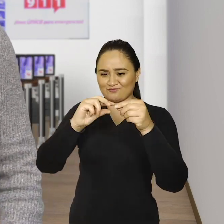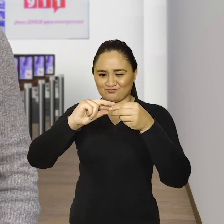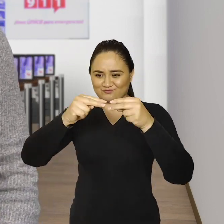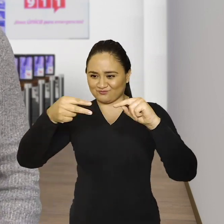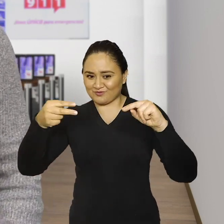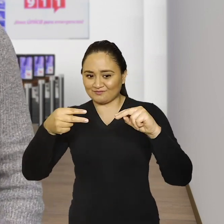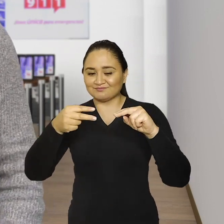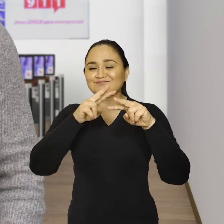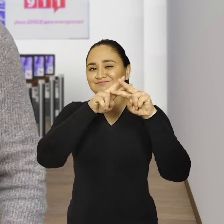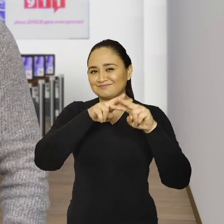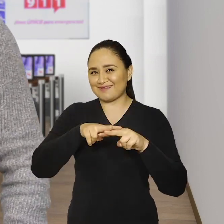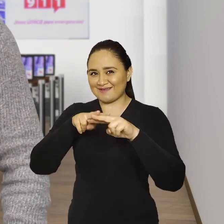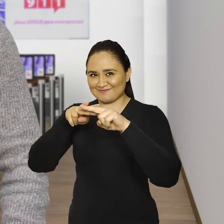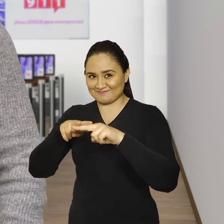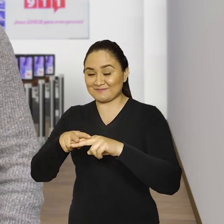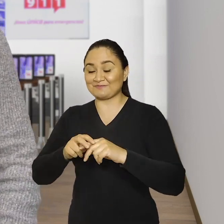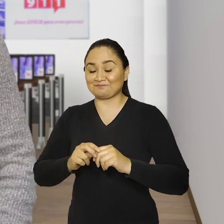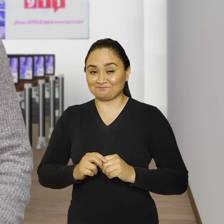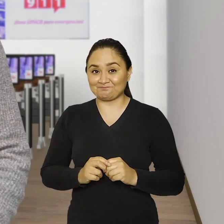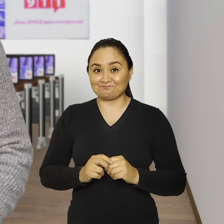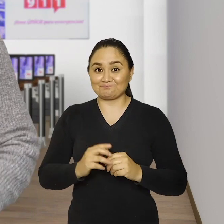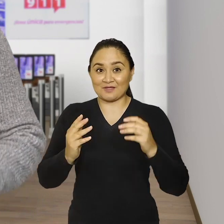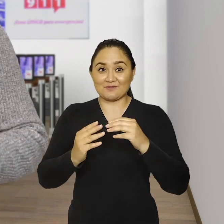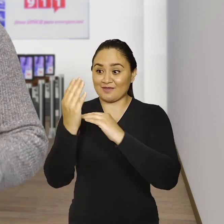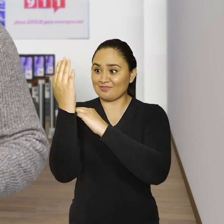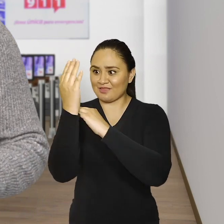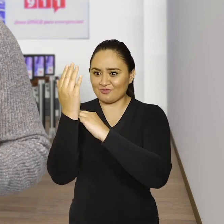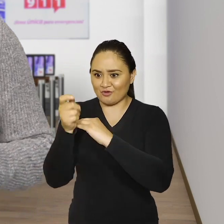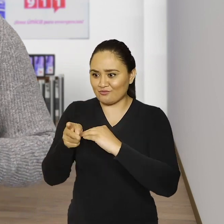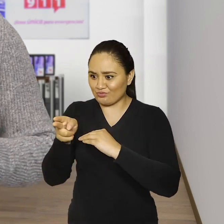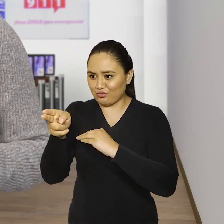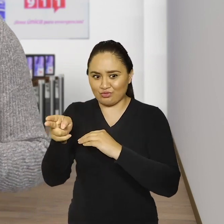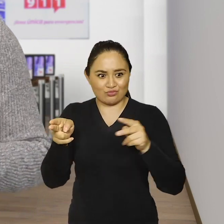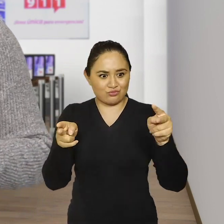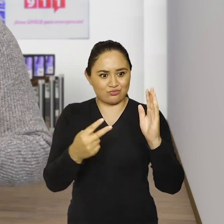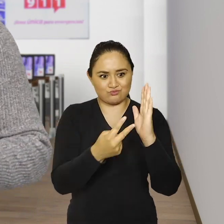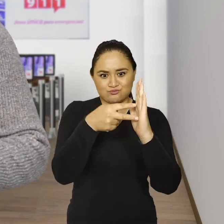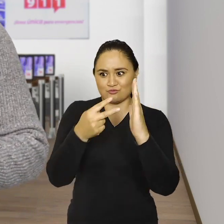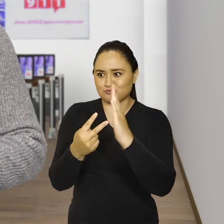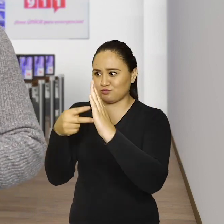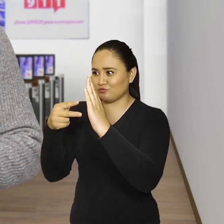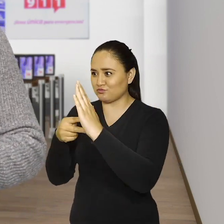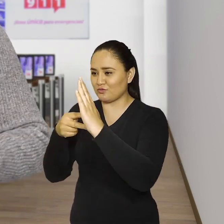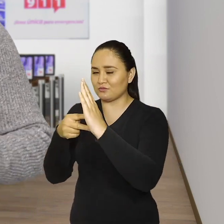las conexiones y el estado de los cables eléctricos. Evita